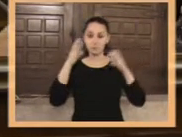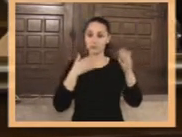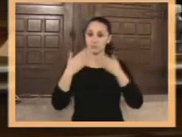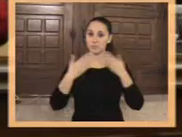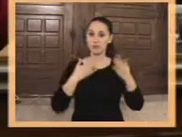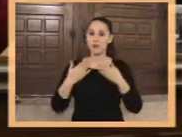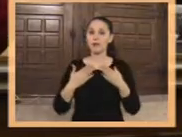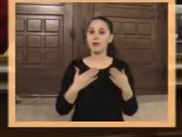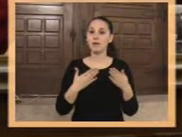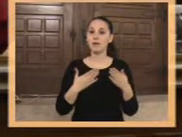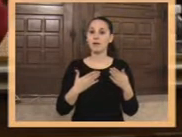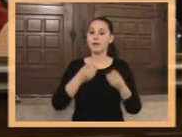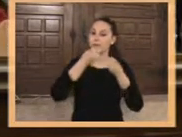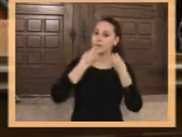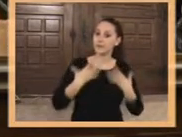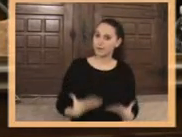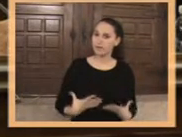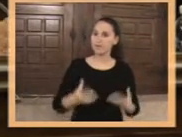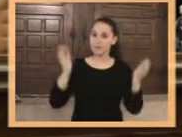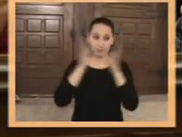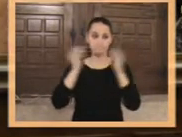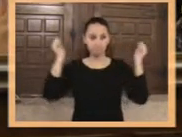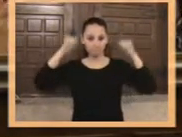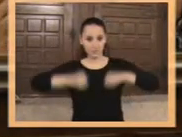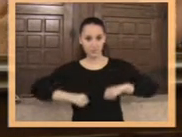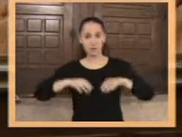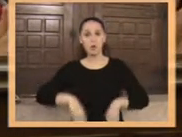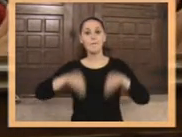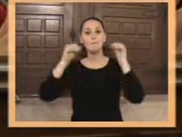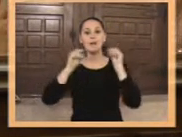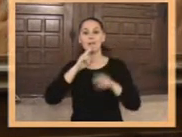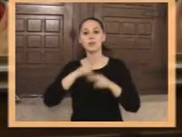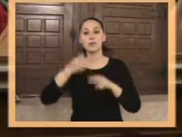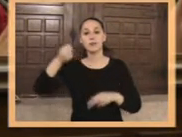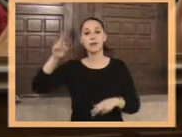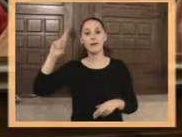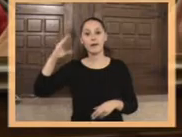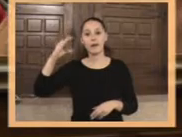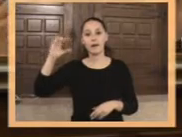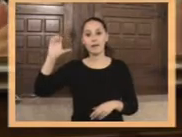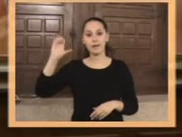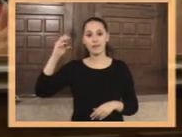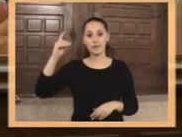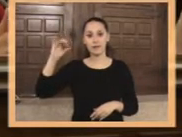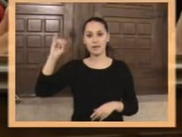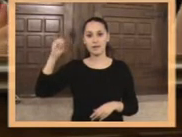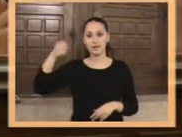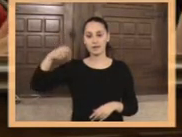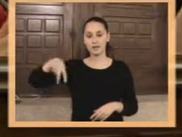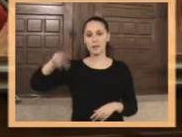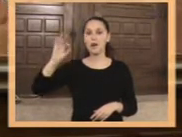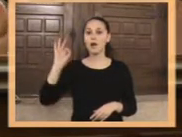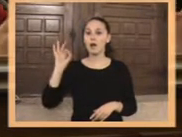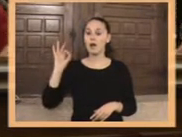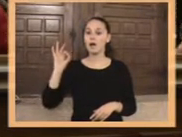hablar y decidir este acuerdo, el Palacio del Arcediano, como se ha dicho, conforma o ha venido conformando un